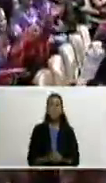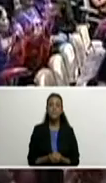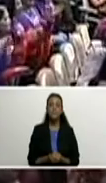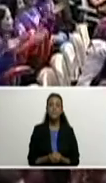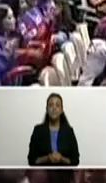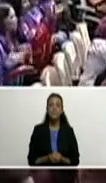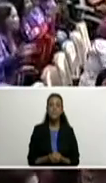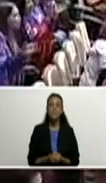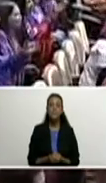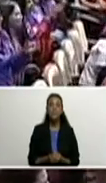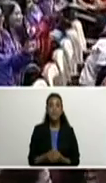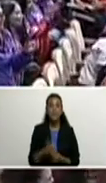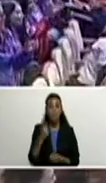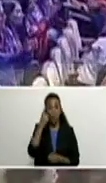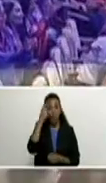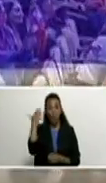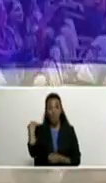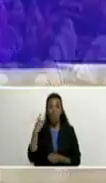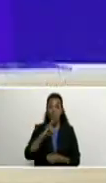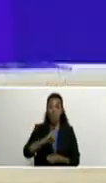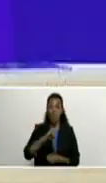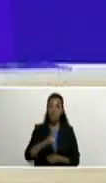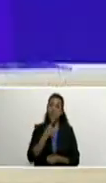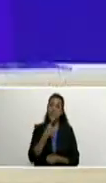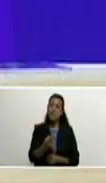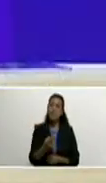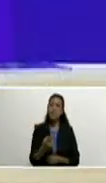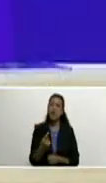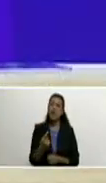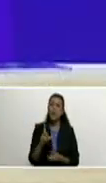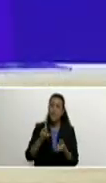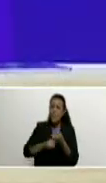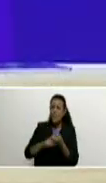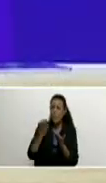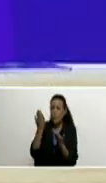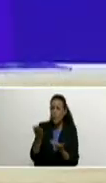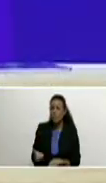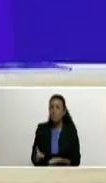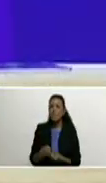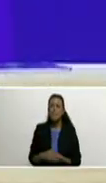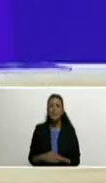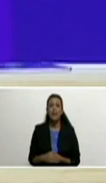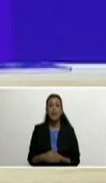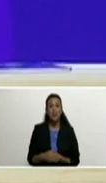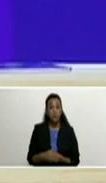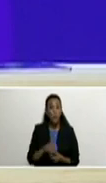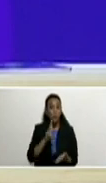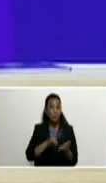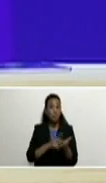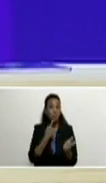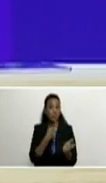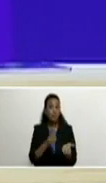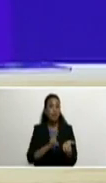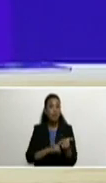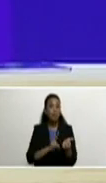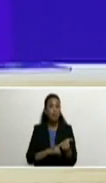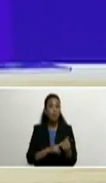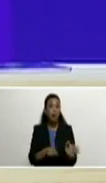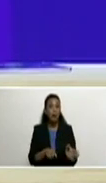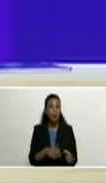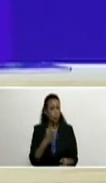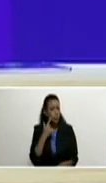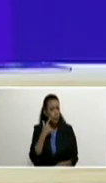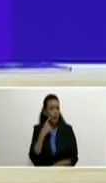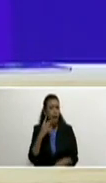Porque yo lo dije el lunes, hablando de Silita, y yo dije una verdad. ¿Ustedes ven